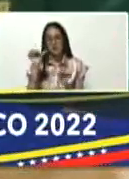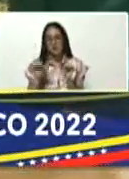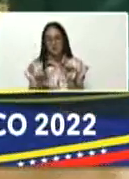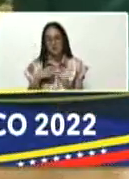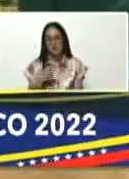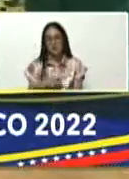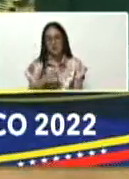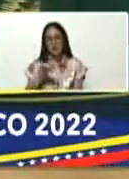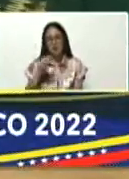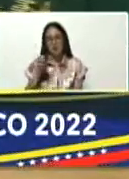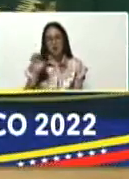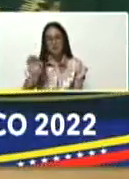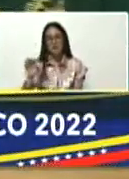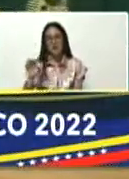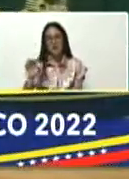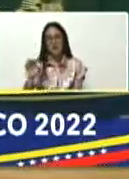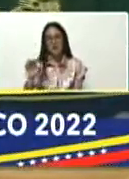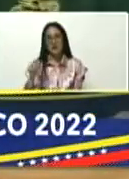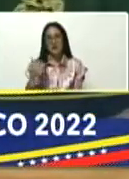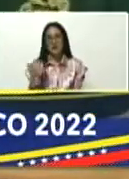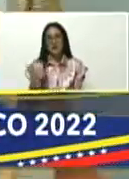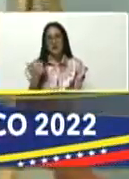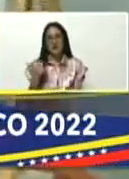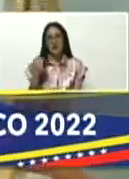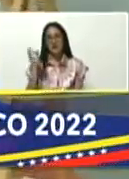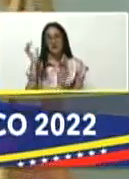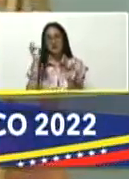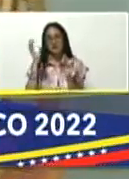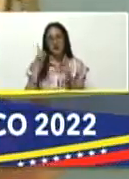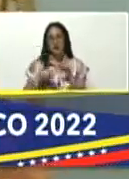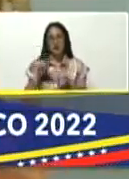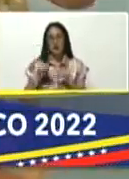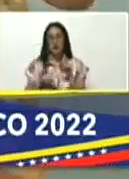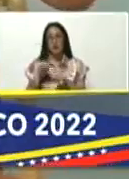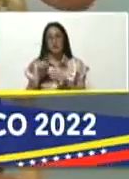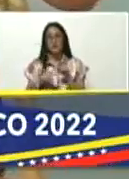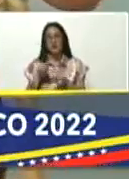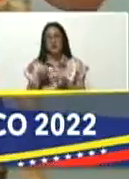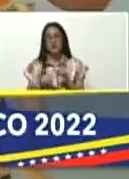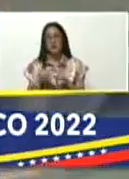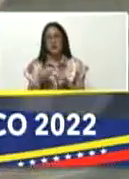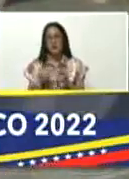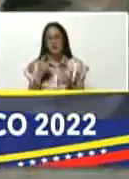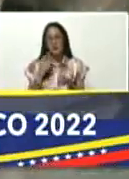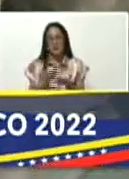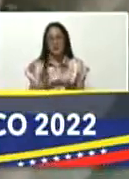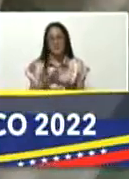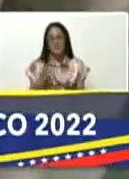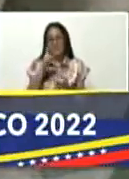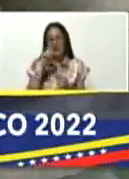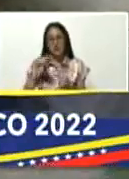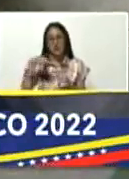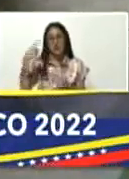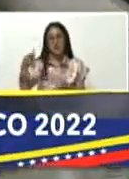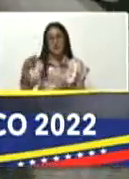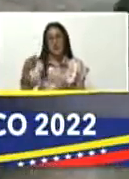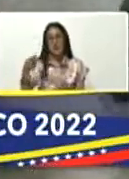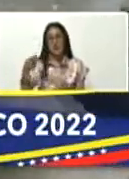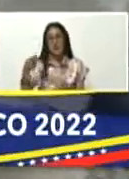hermano José Vázquez, bueno, estamos inventando cosas aquí y de repente nos planteamos para el año que viene